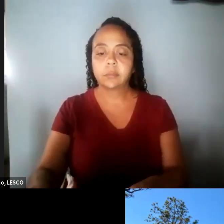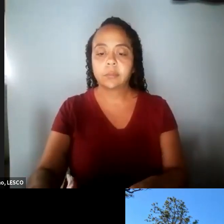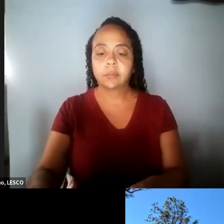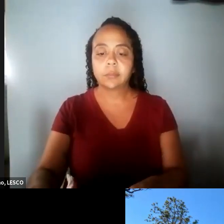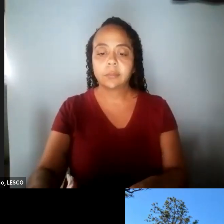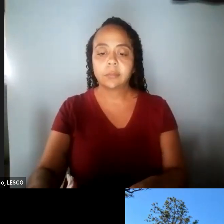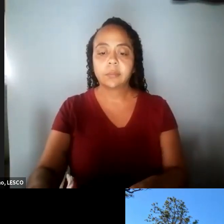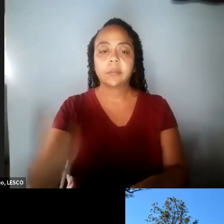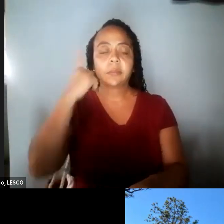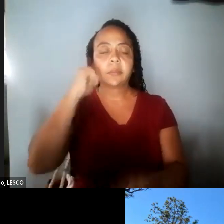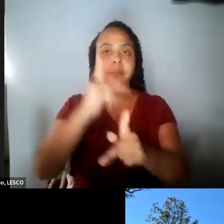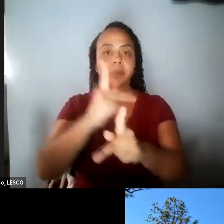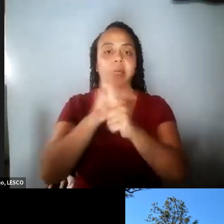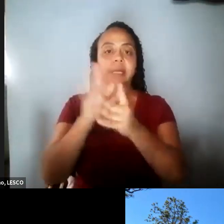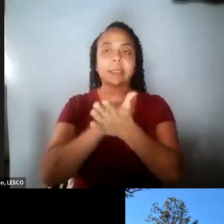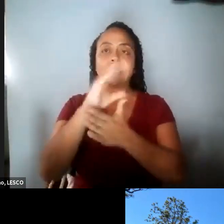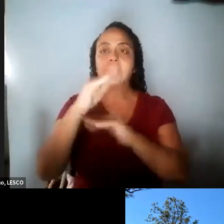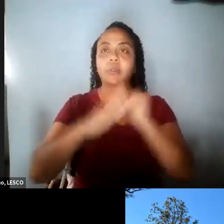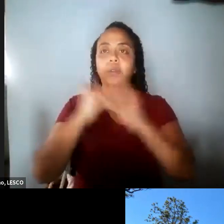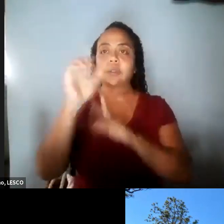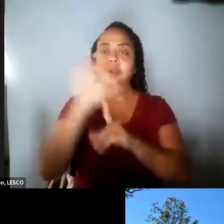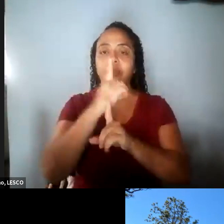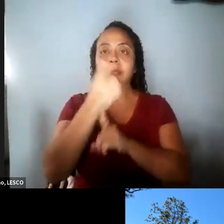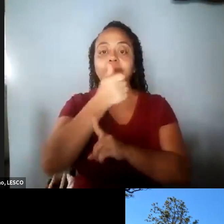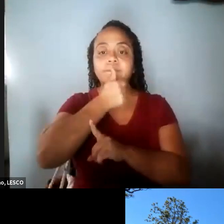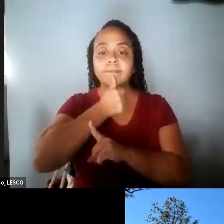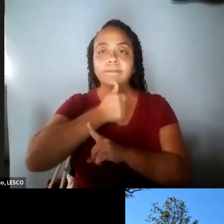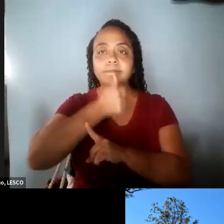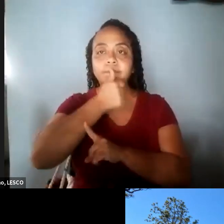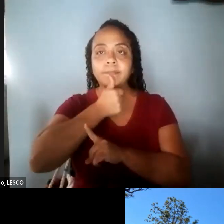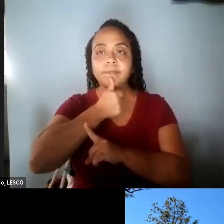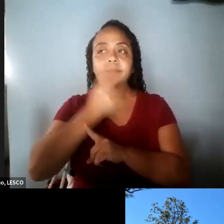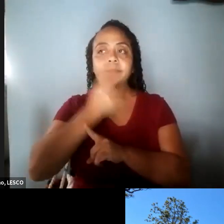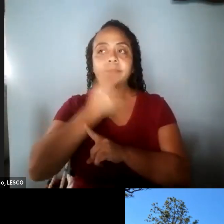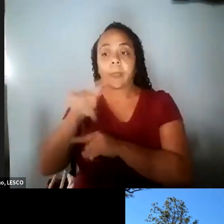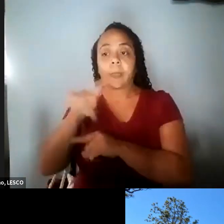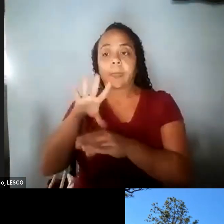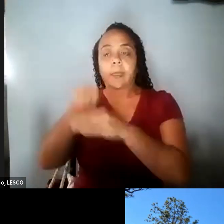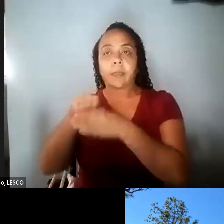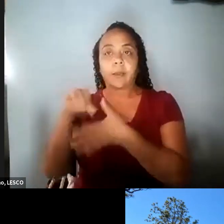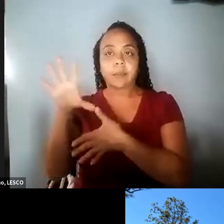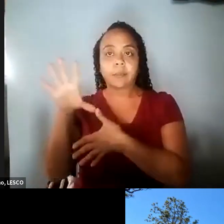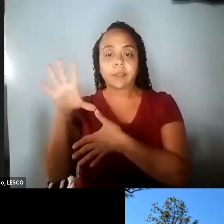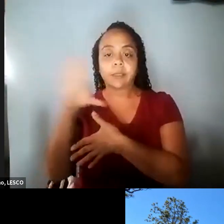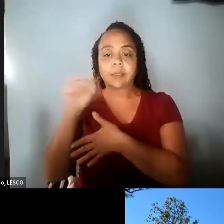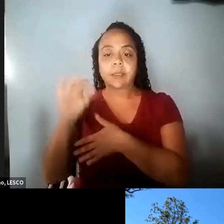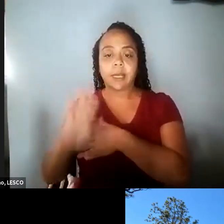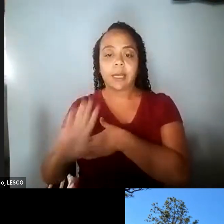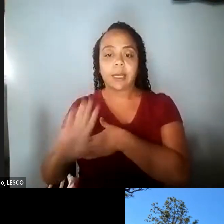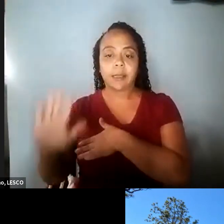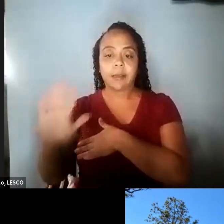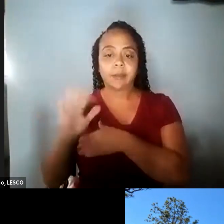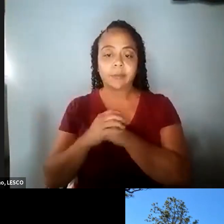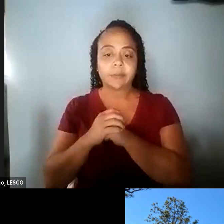desastres y construir sociedades resilientes a ellos dentro de las américas y el caribe a mediano